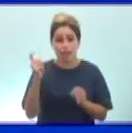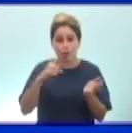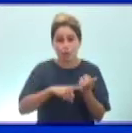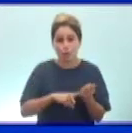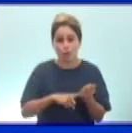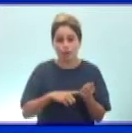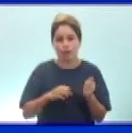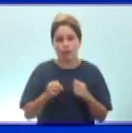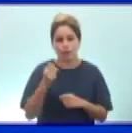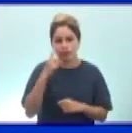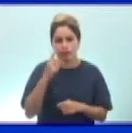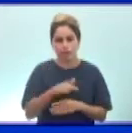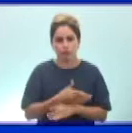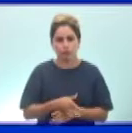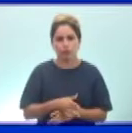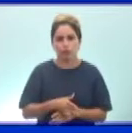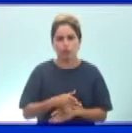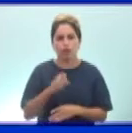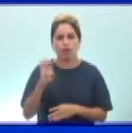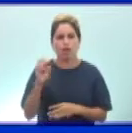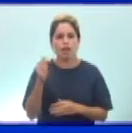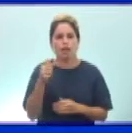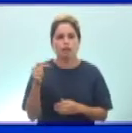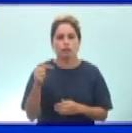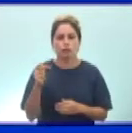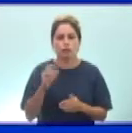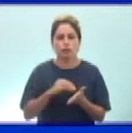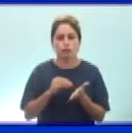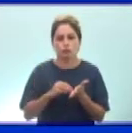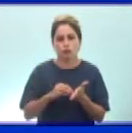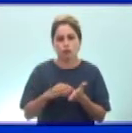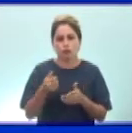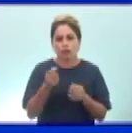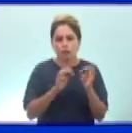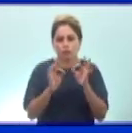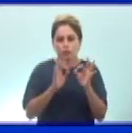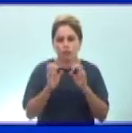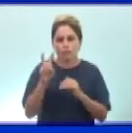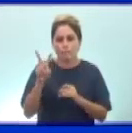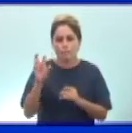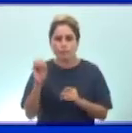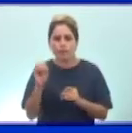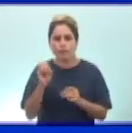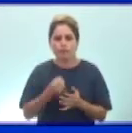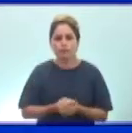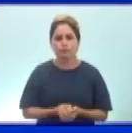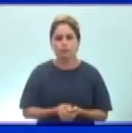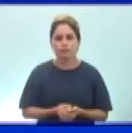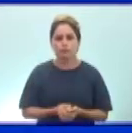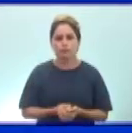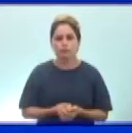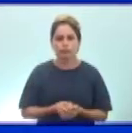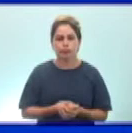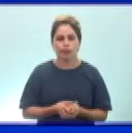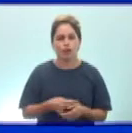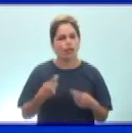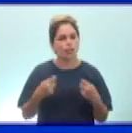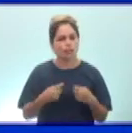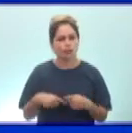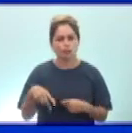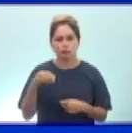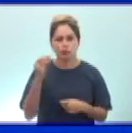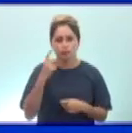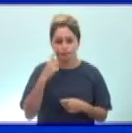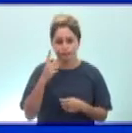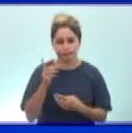distribución electrónica donde el átomo tenga número atómico 20. También debemos tener en cuenta, para analizar e